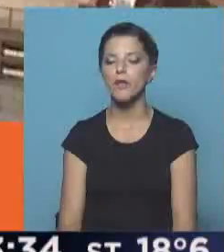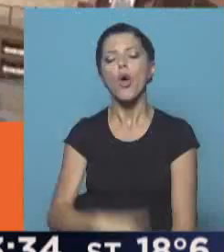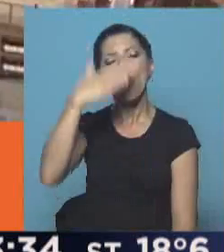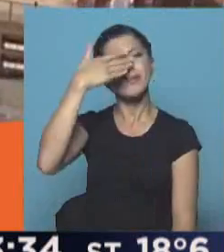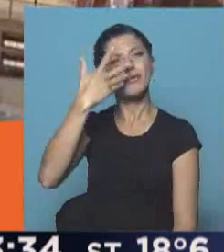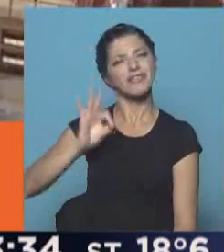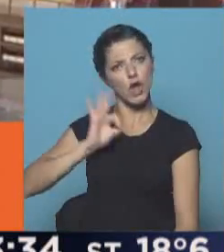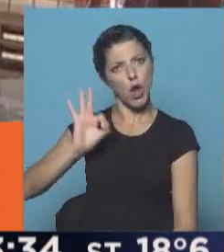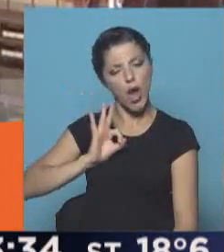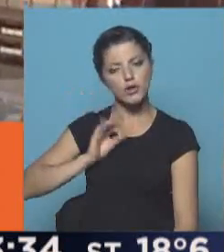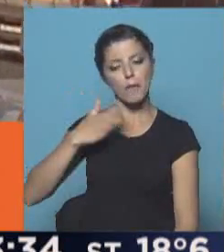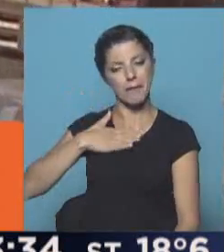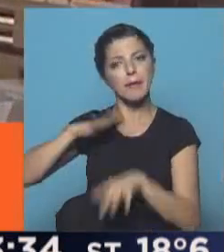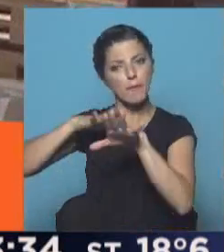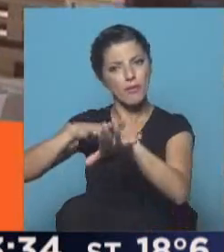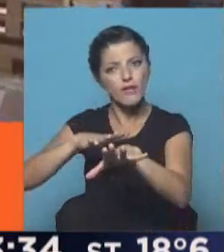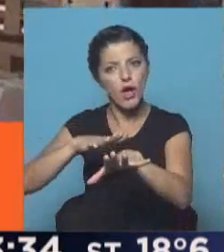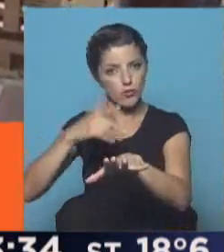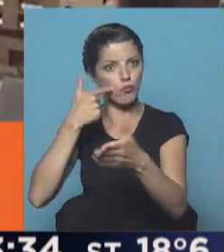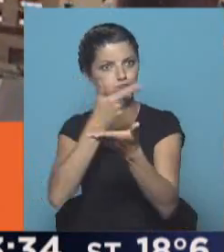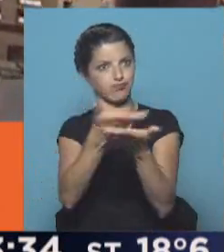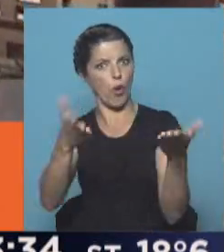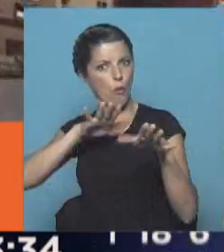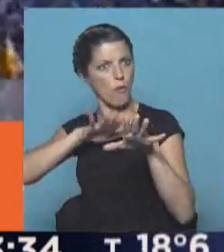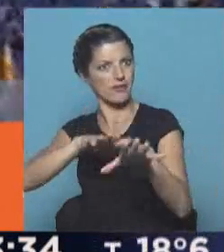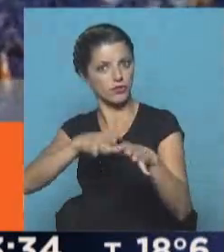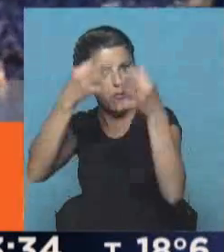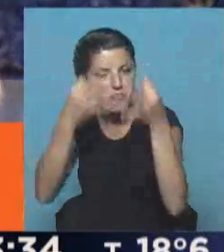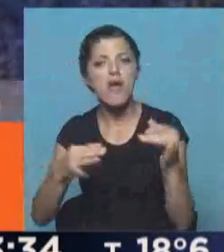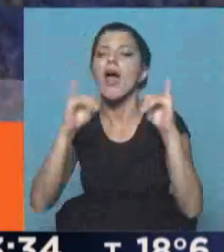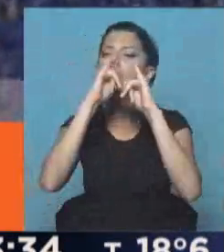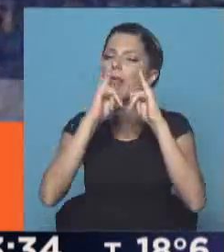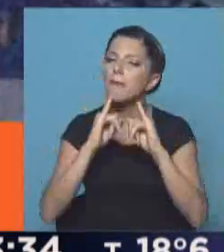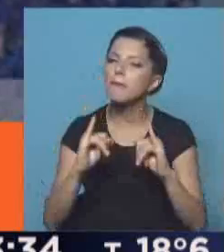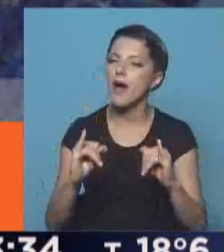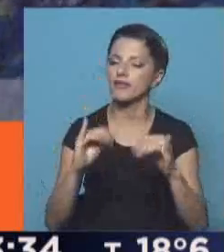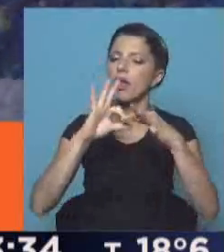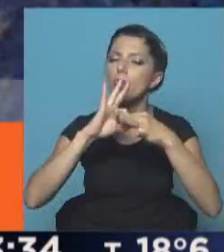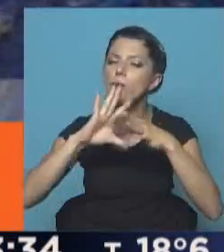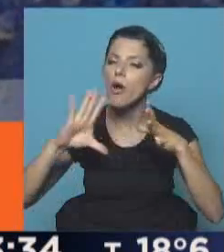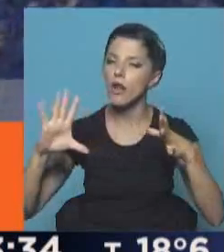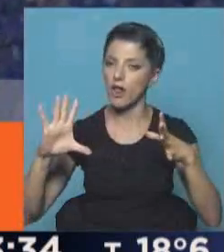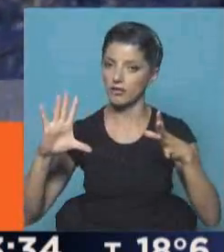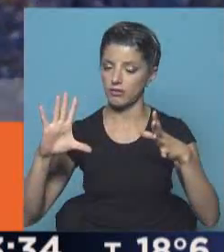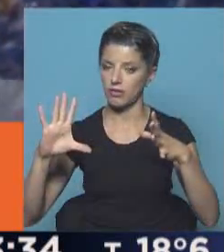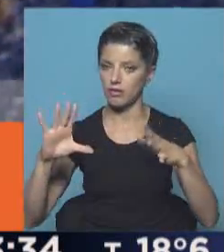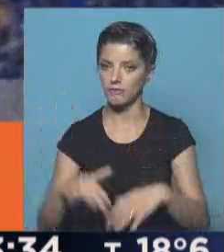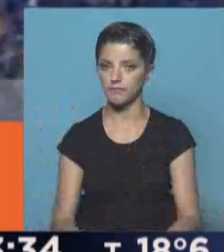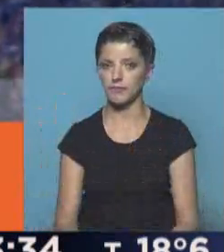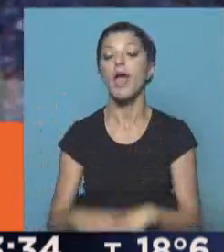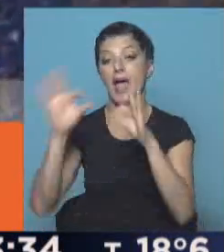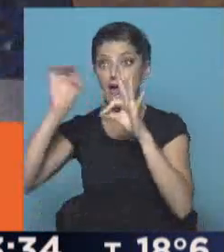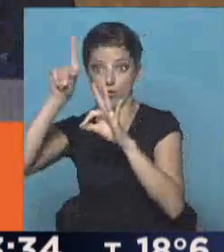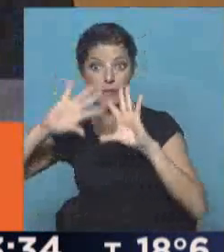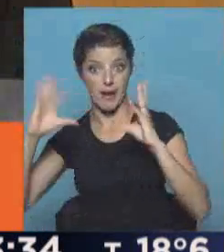han sido para mí un ejemplo de movilización cívica, pacífica, democrática en Europa y en el